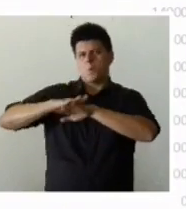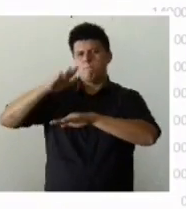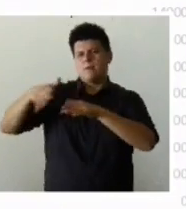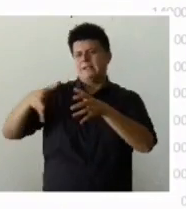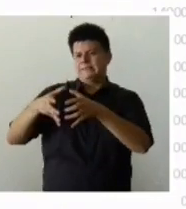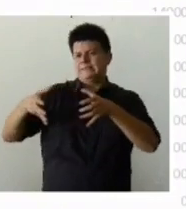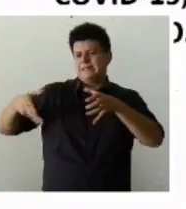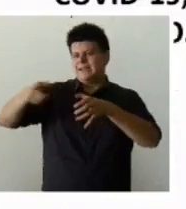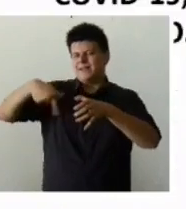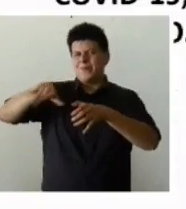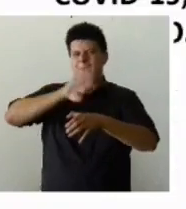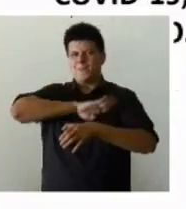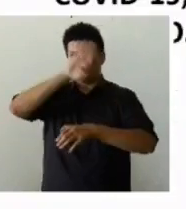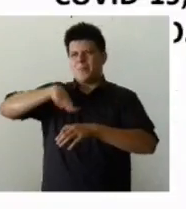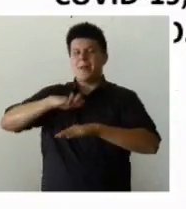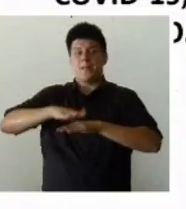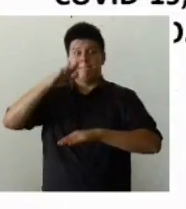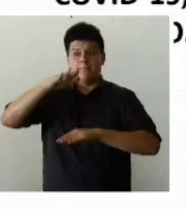vulnerable.